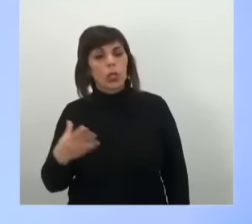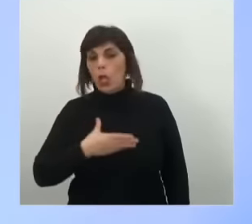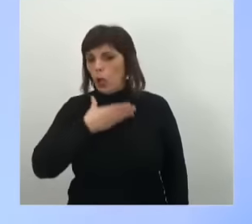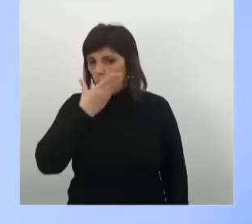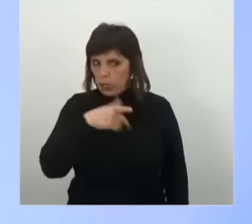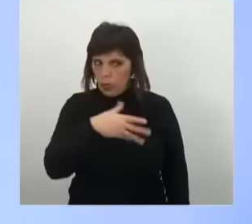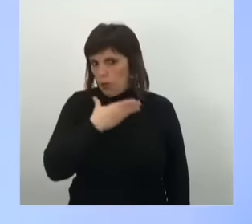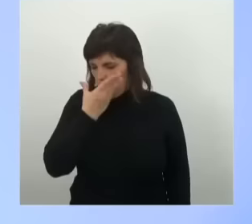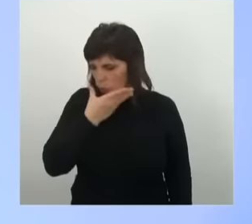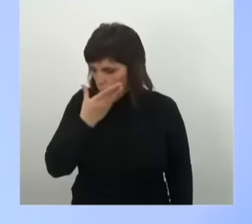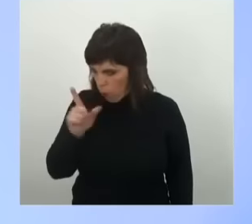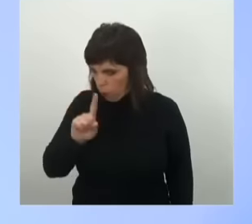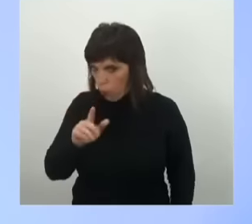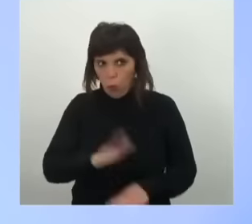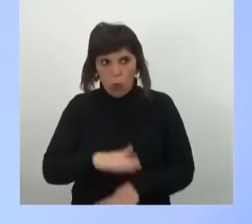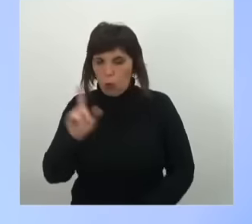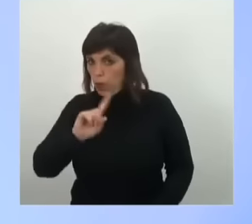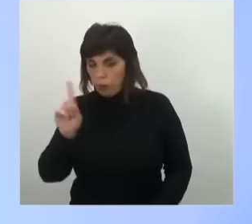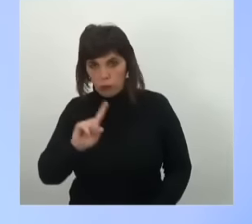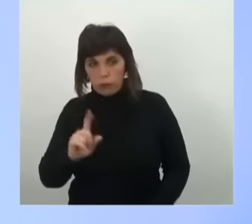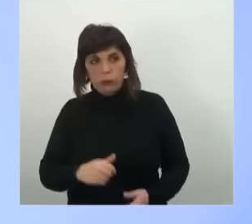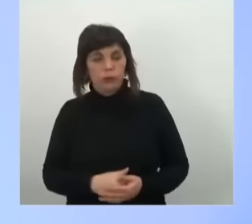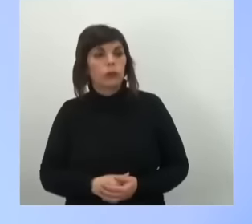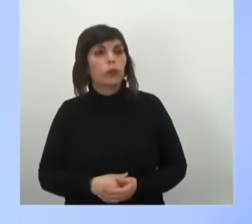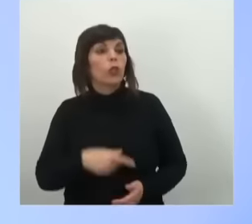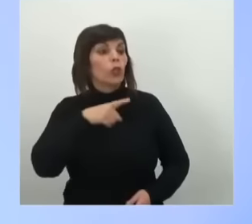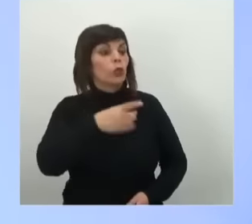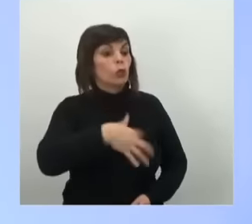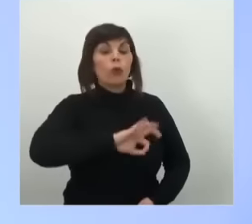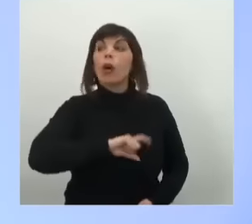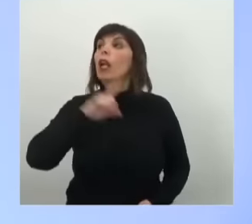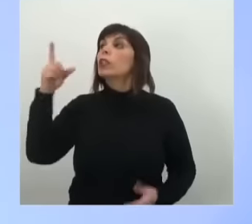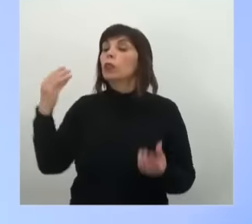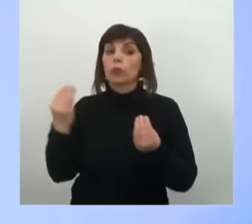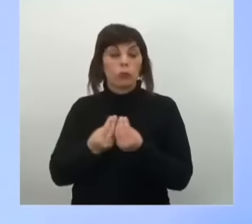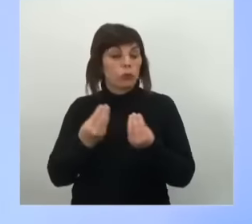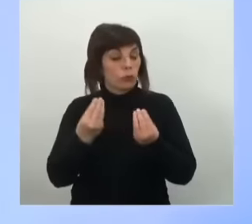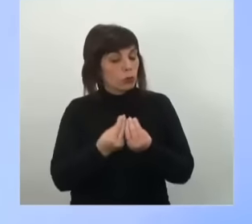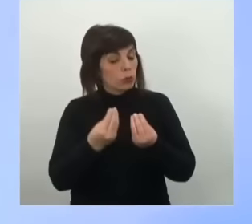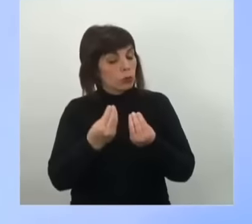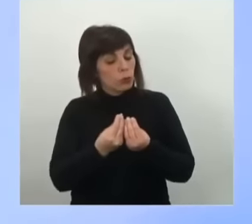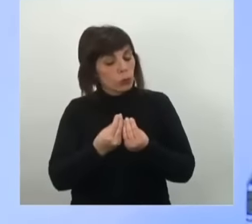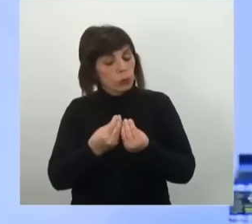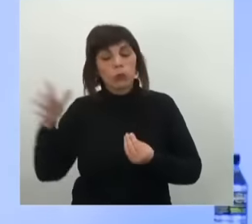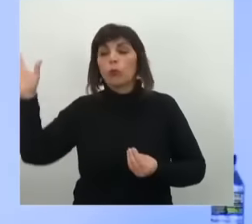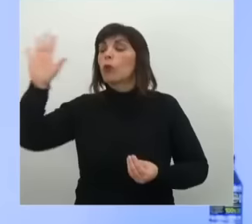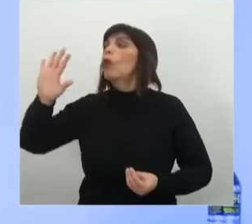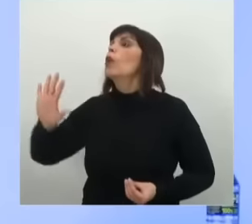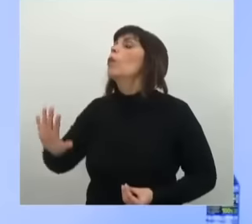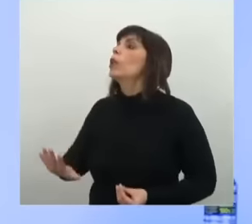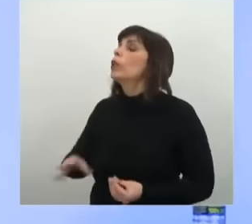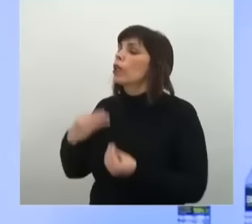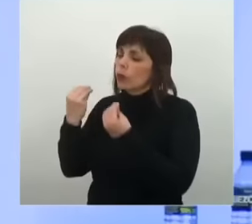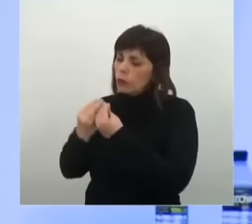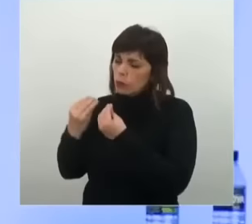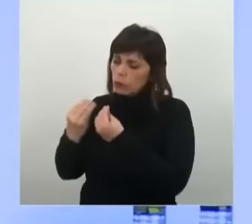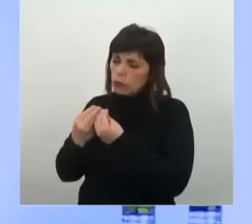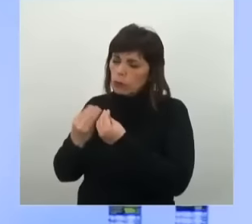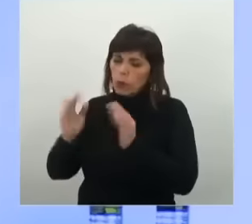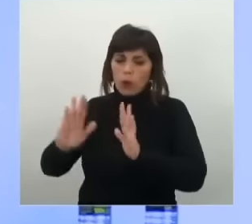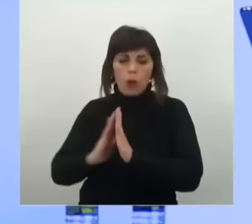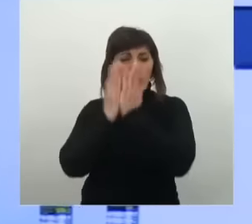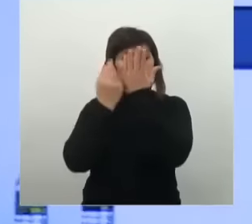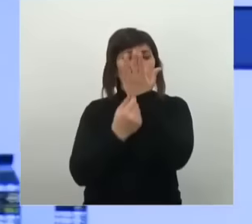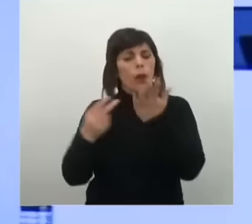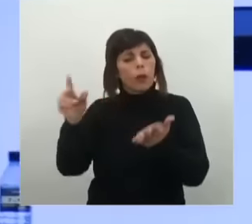vergüenza no te condenes tú mismo Busca al Señor Busca su presencia Busca su palabra y todo un